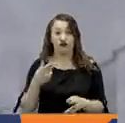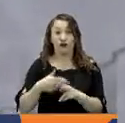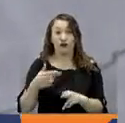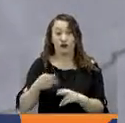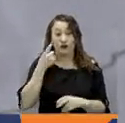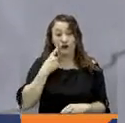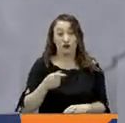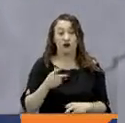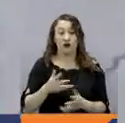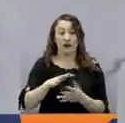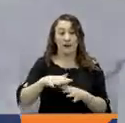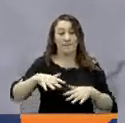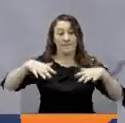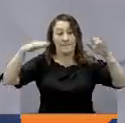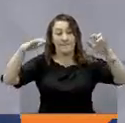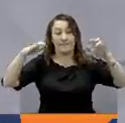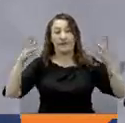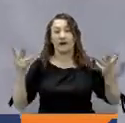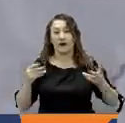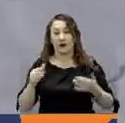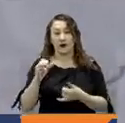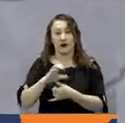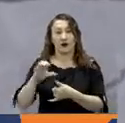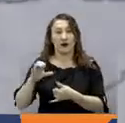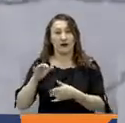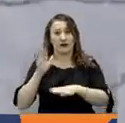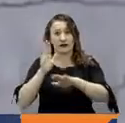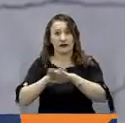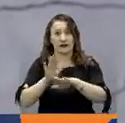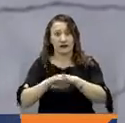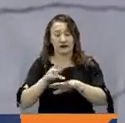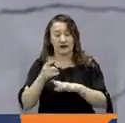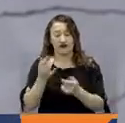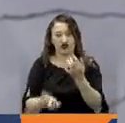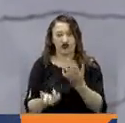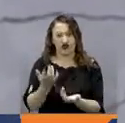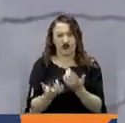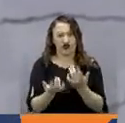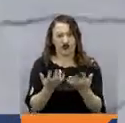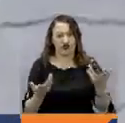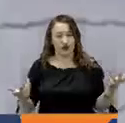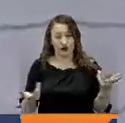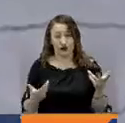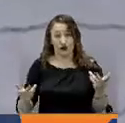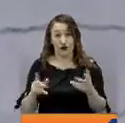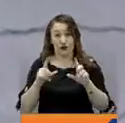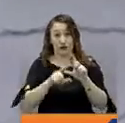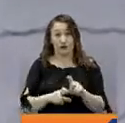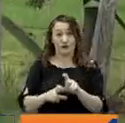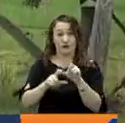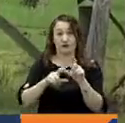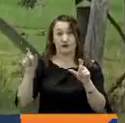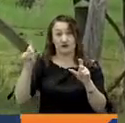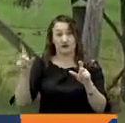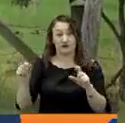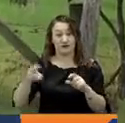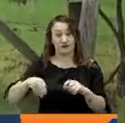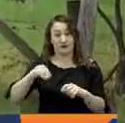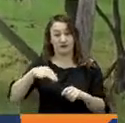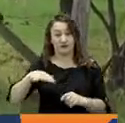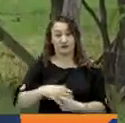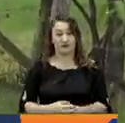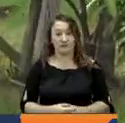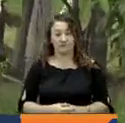condiciones secas a lo largo de la región Caribe, con alertas de incendios en los departamentos de La Guajira, Cesar y Magdalena. Los